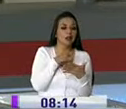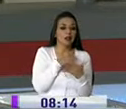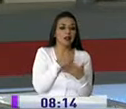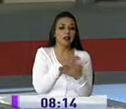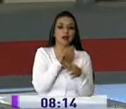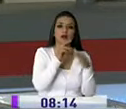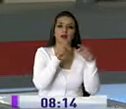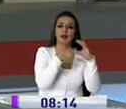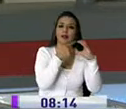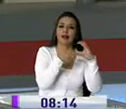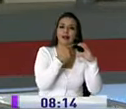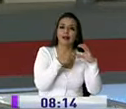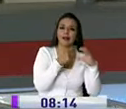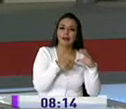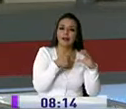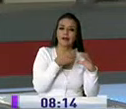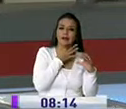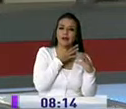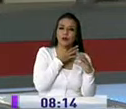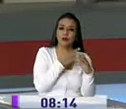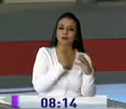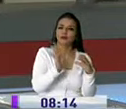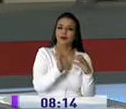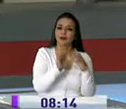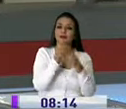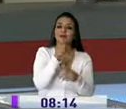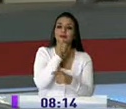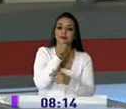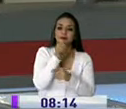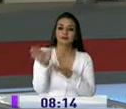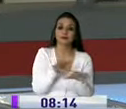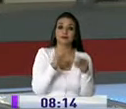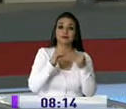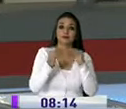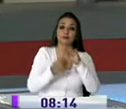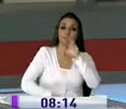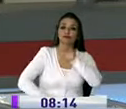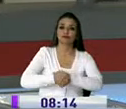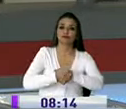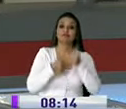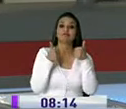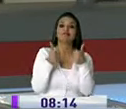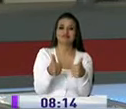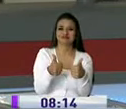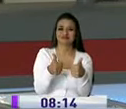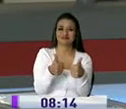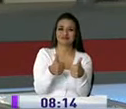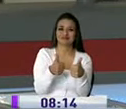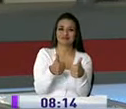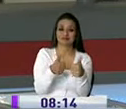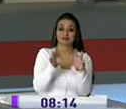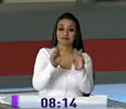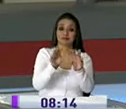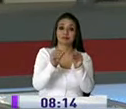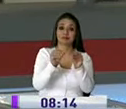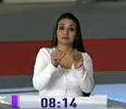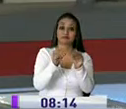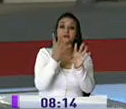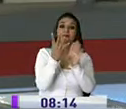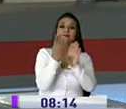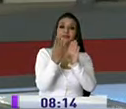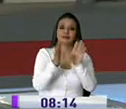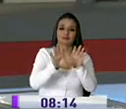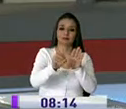lo que uno escribe y de lo que recibe. Y aparte tiene una clave de seguridad que es maravillosa, le invisibiliza a las